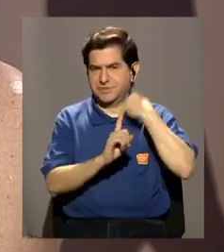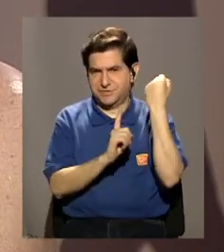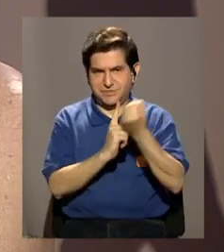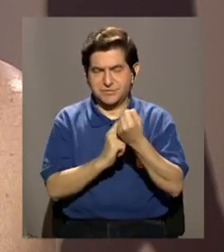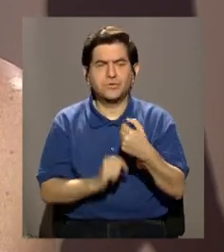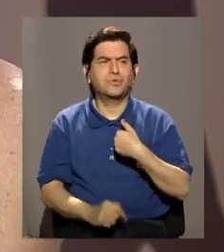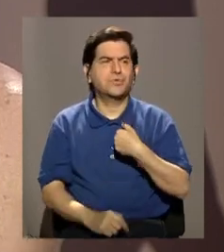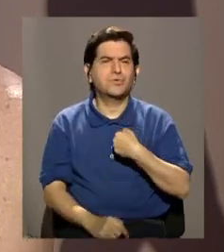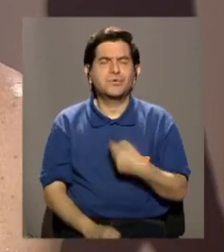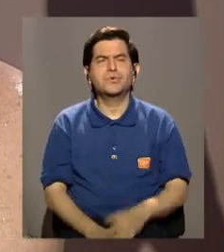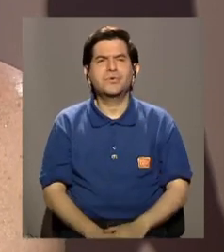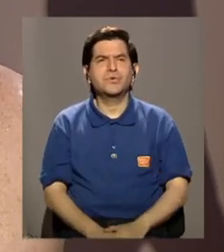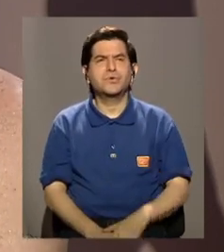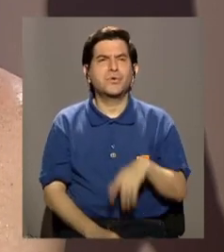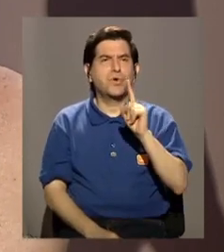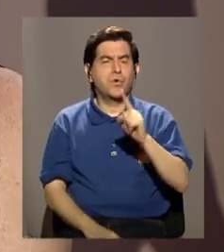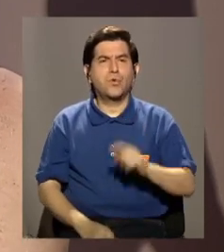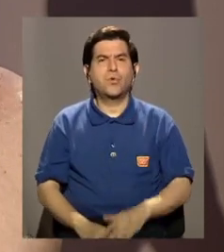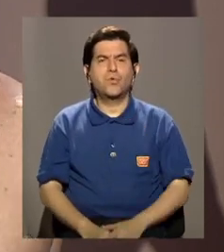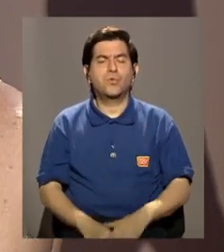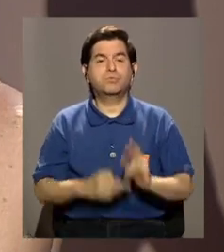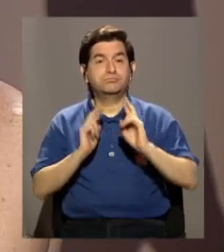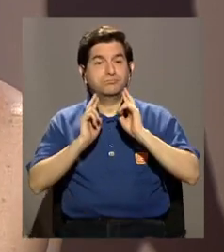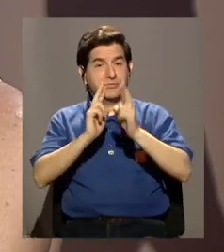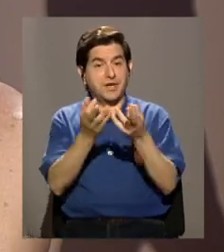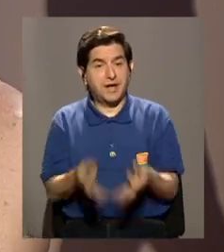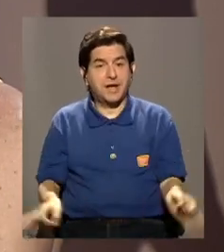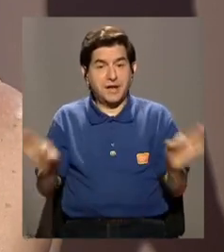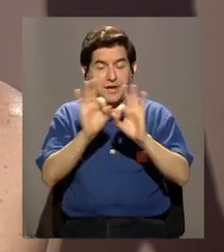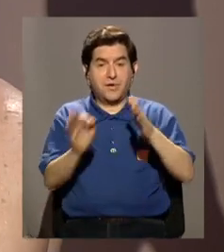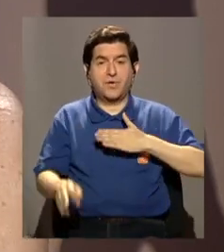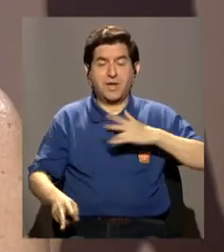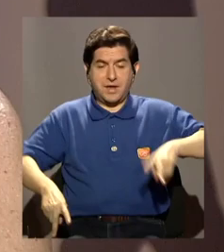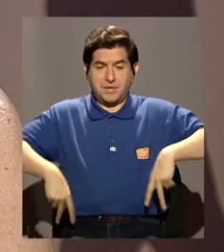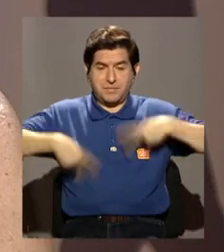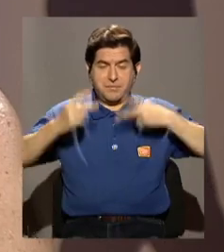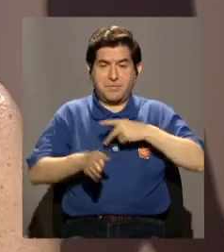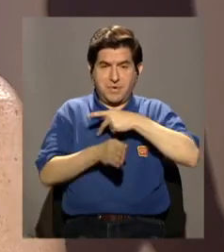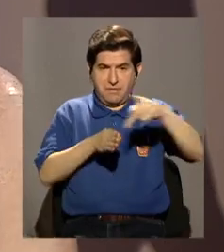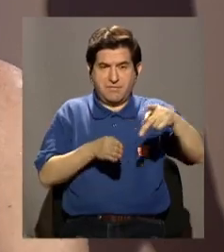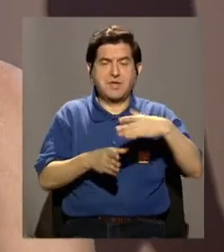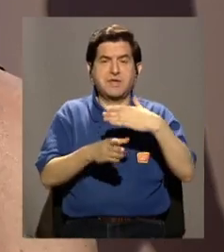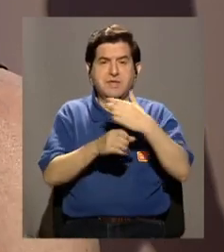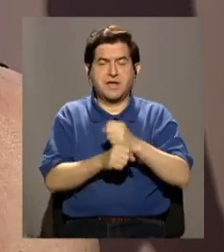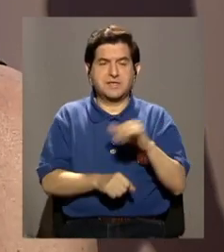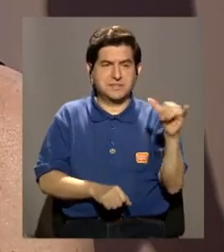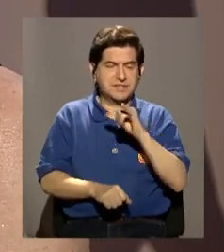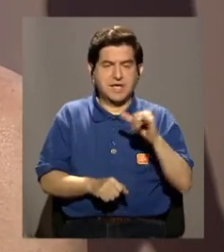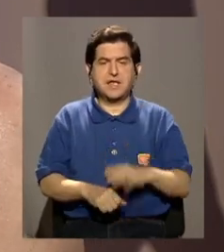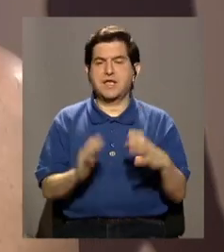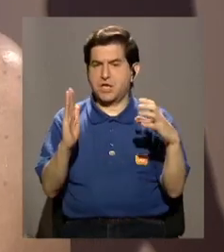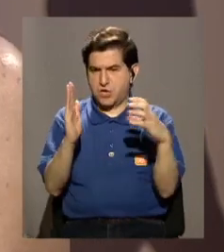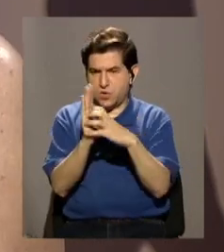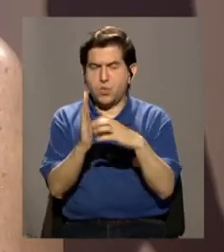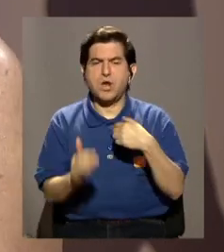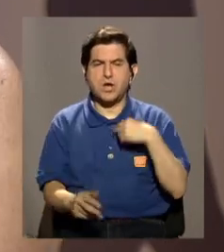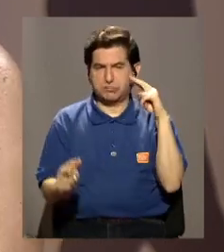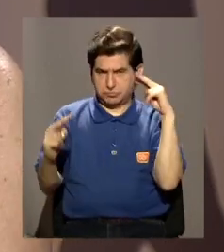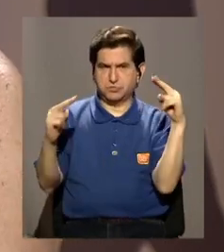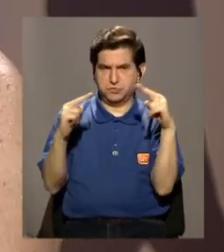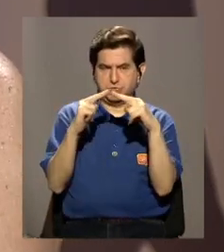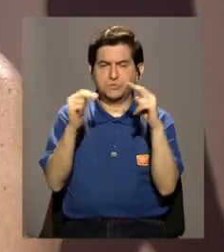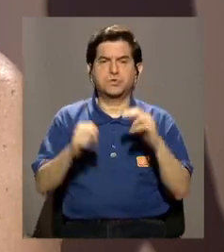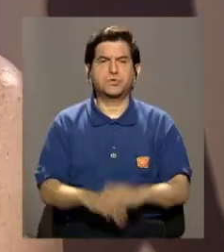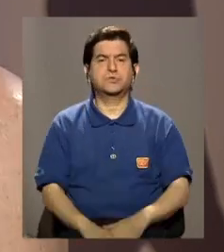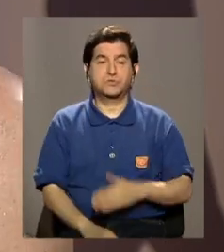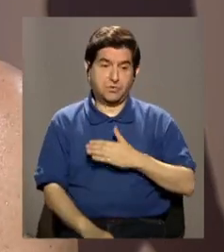sido como uno de los grandes regalos de mi vida profesional el hecho de poder hacer un mismo texto que conozco verdad